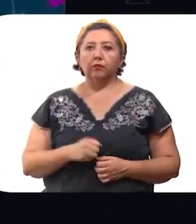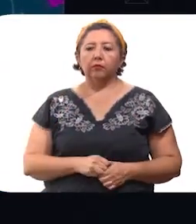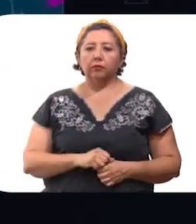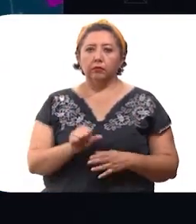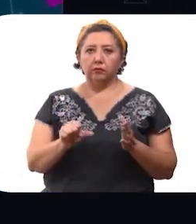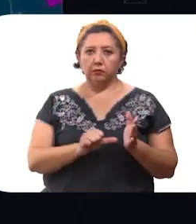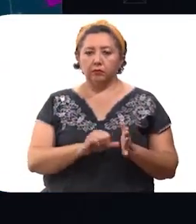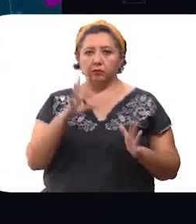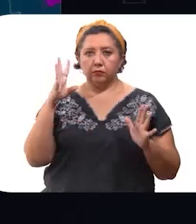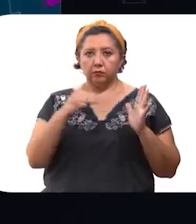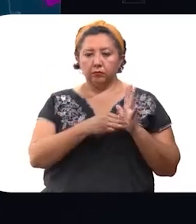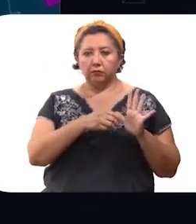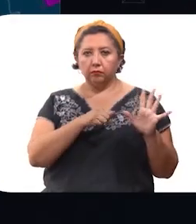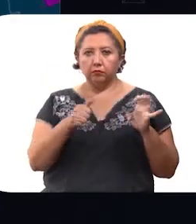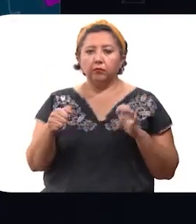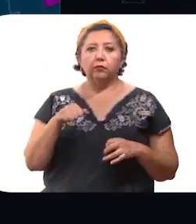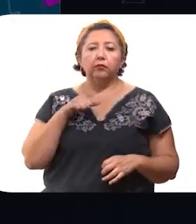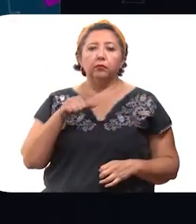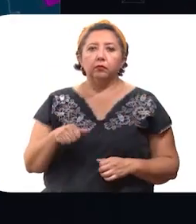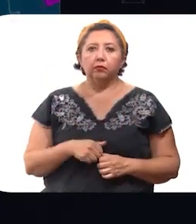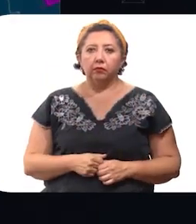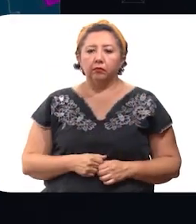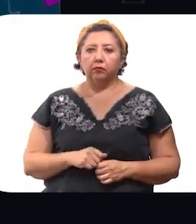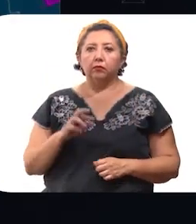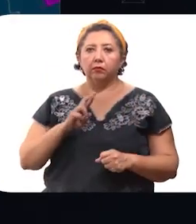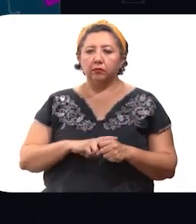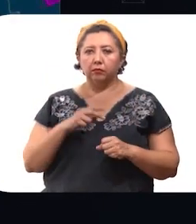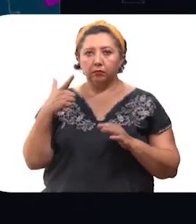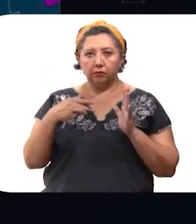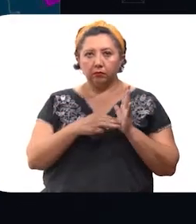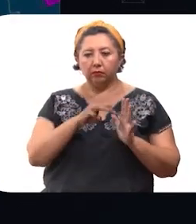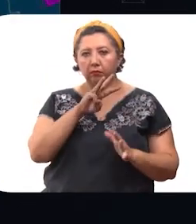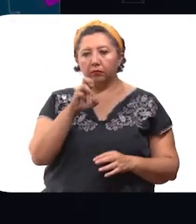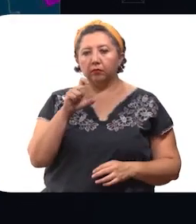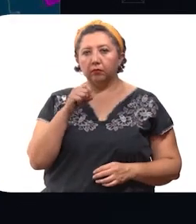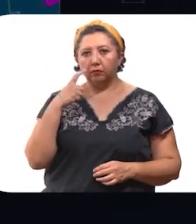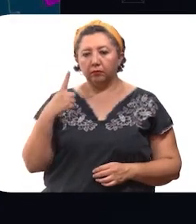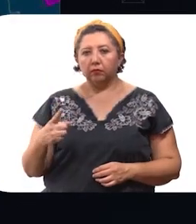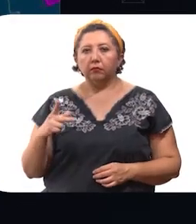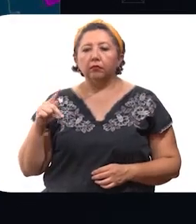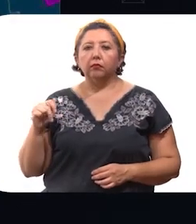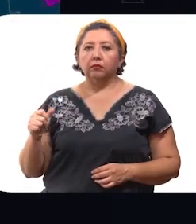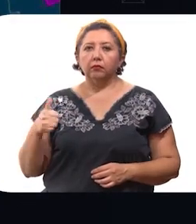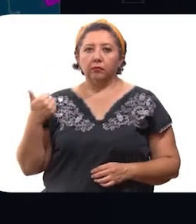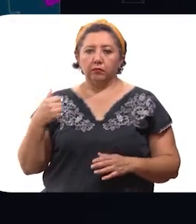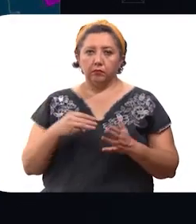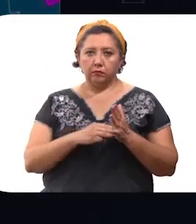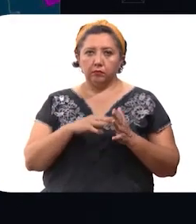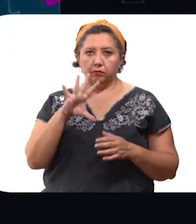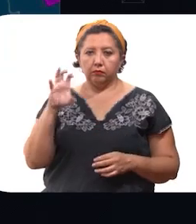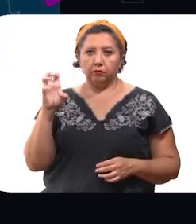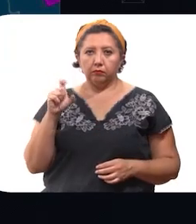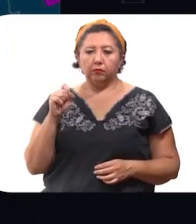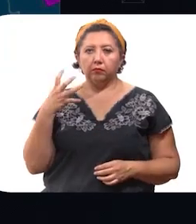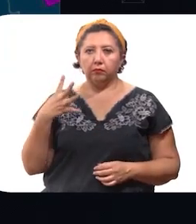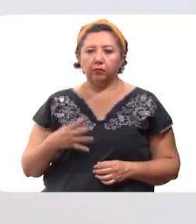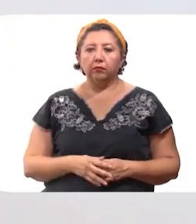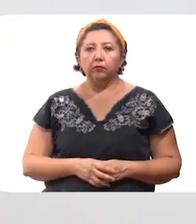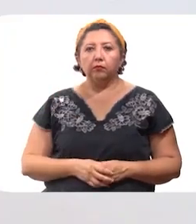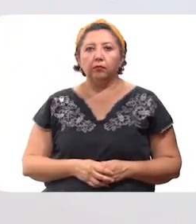la zona centro 4.616, en la zona sur 7.321 y en la zona poniente